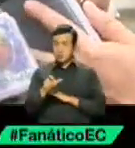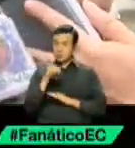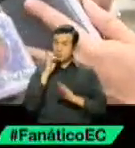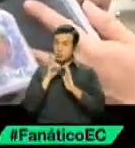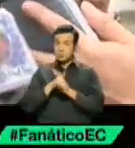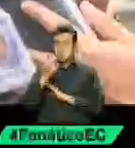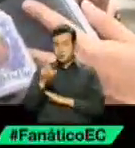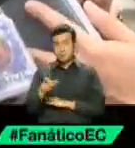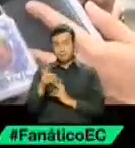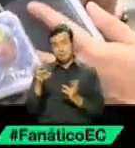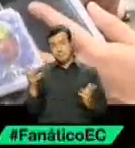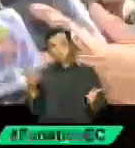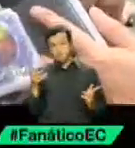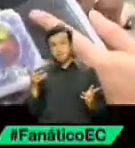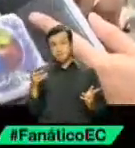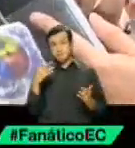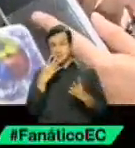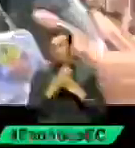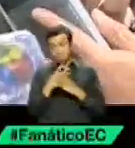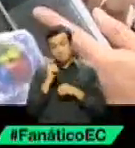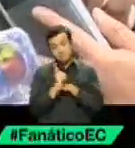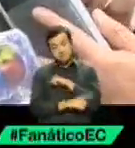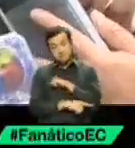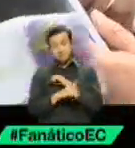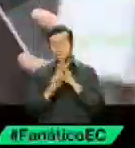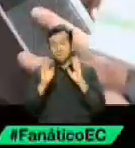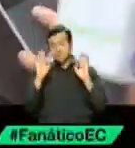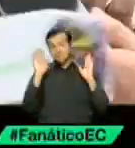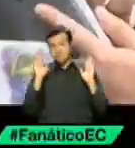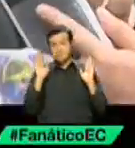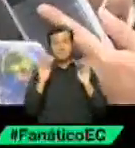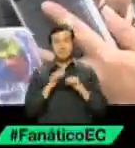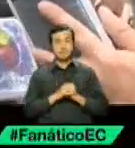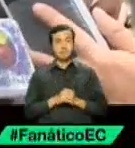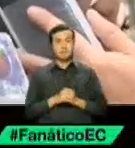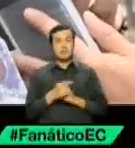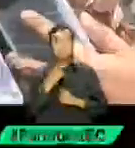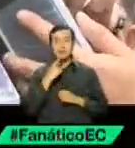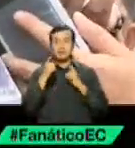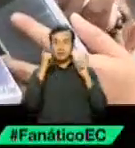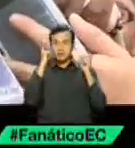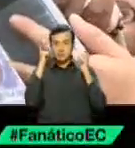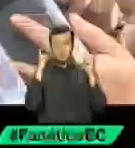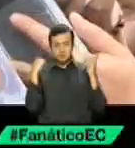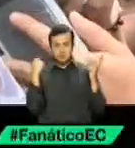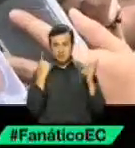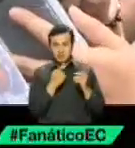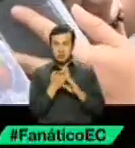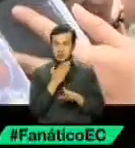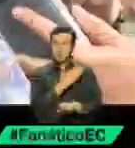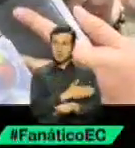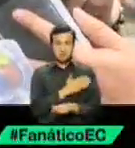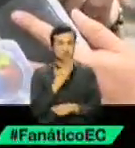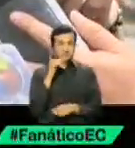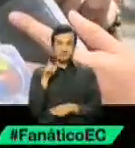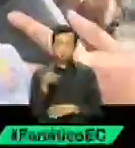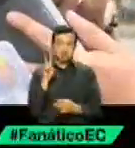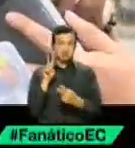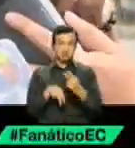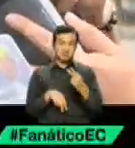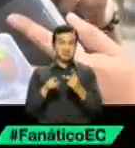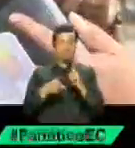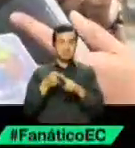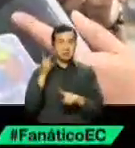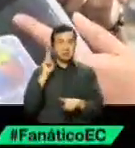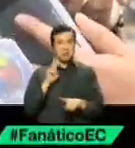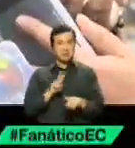demandar a este tipo, no sé si merece cárcel o qué será, porque... Que son manejables. Sí, como que si hemos trabajado antes, la verdad no lo conozco, primera vez